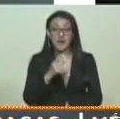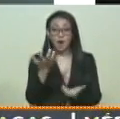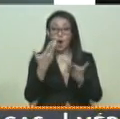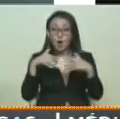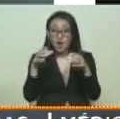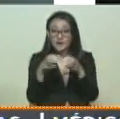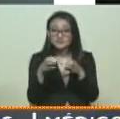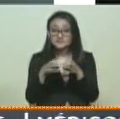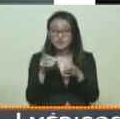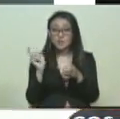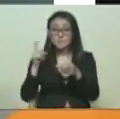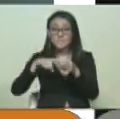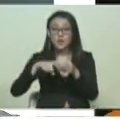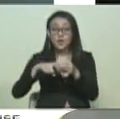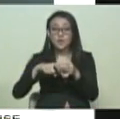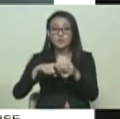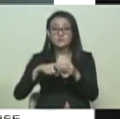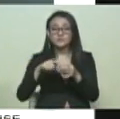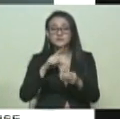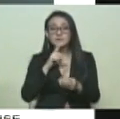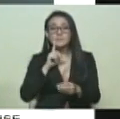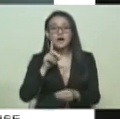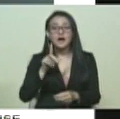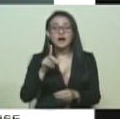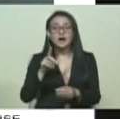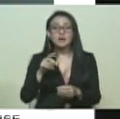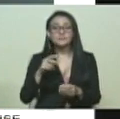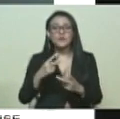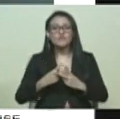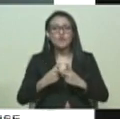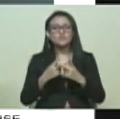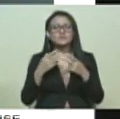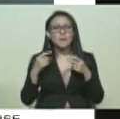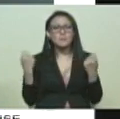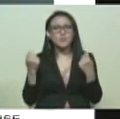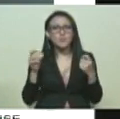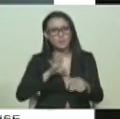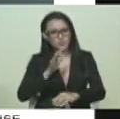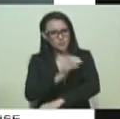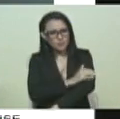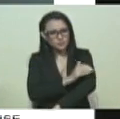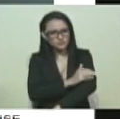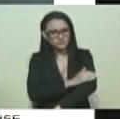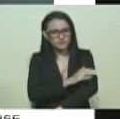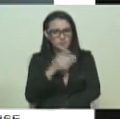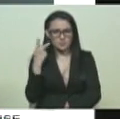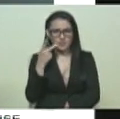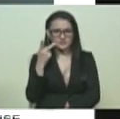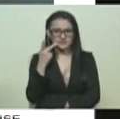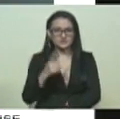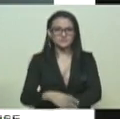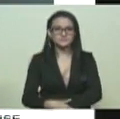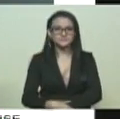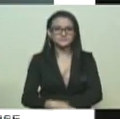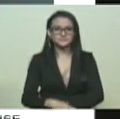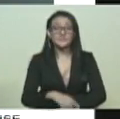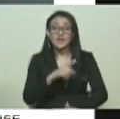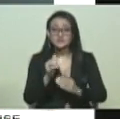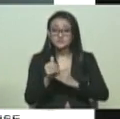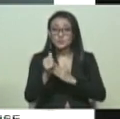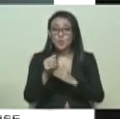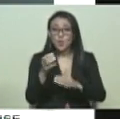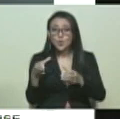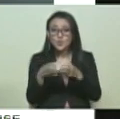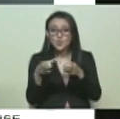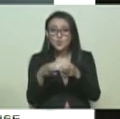organización Voluntad Popular. Y además, dentro de la organización política, él dirigía los grupos